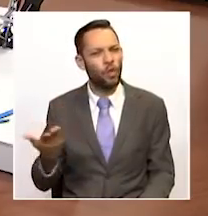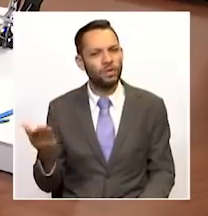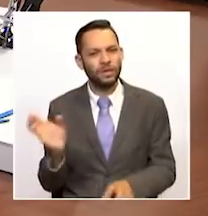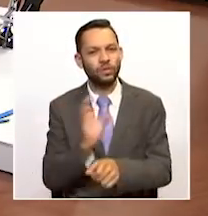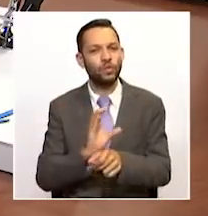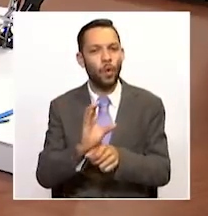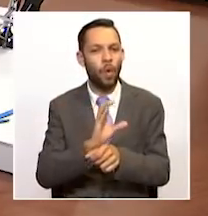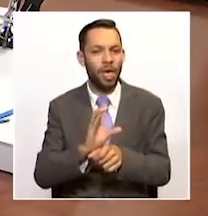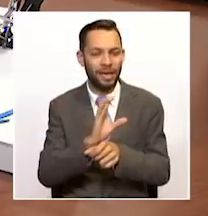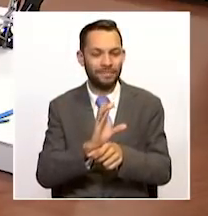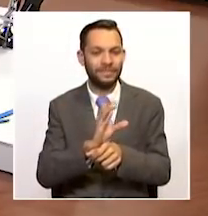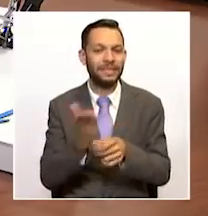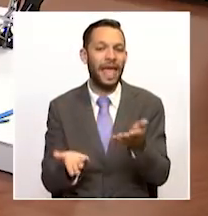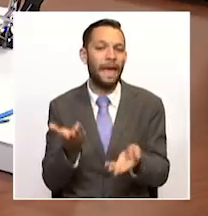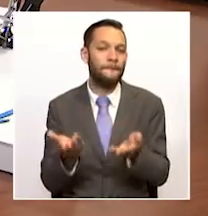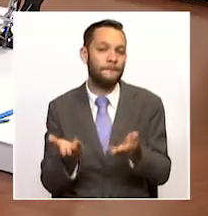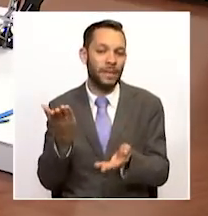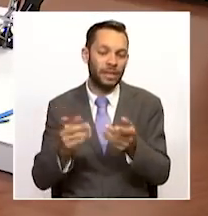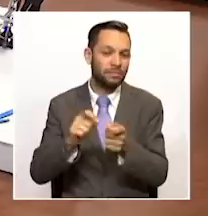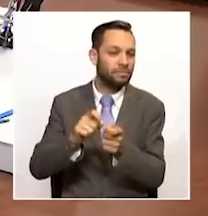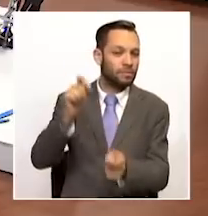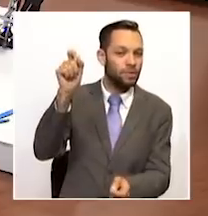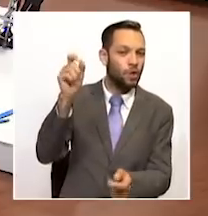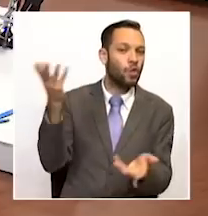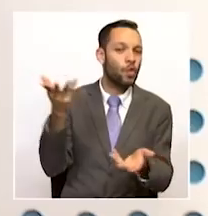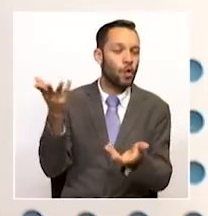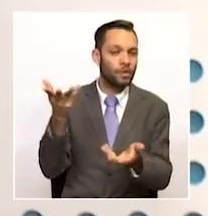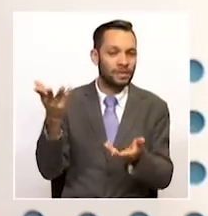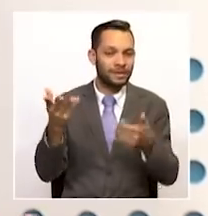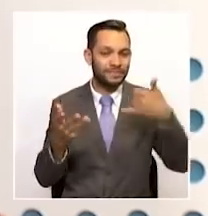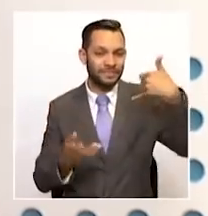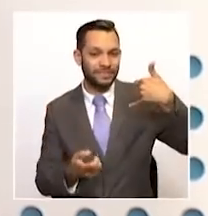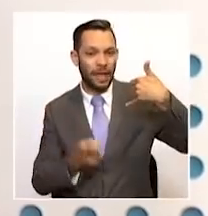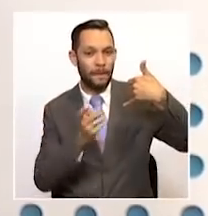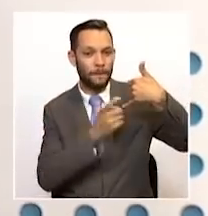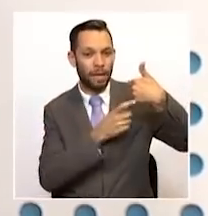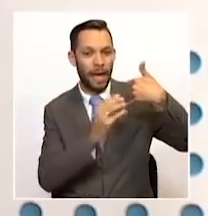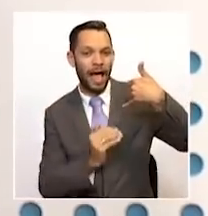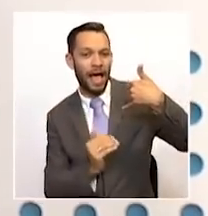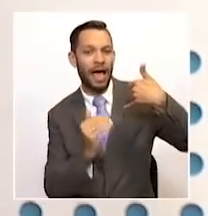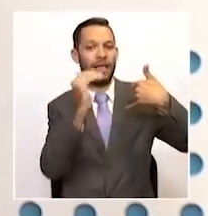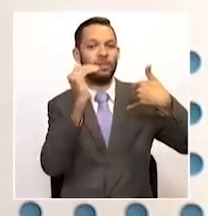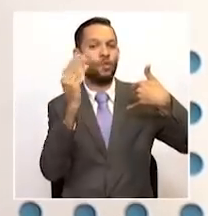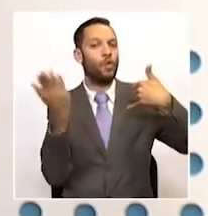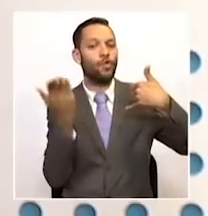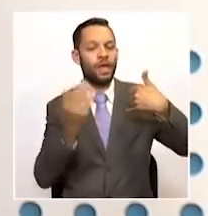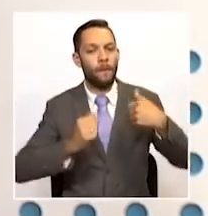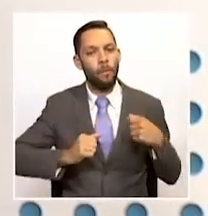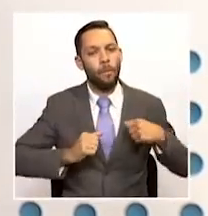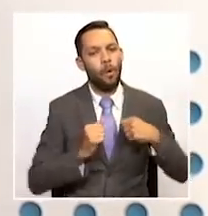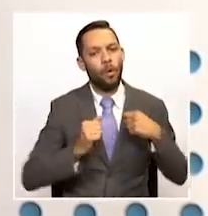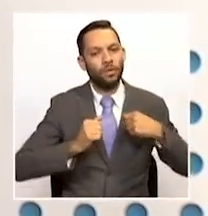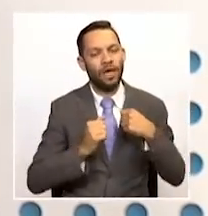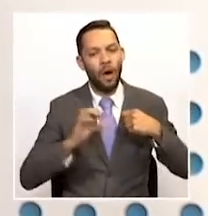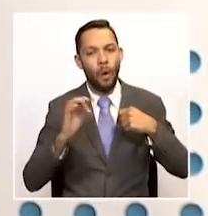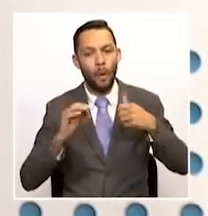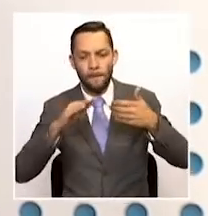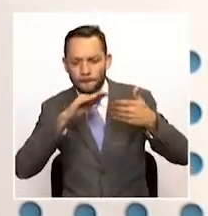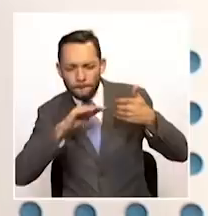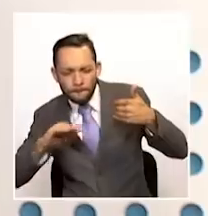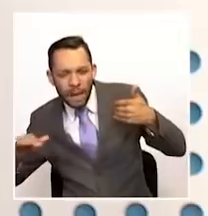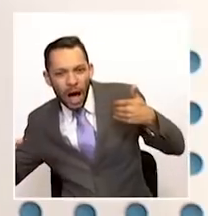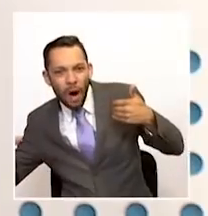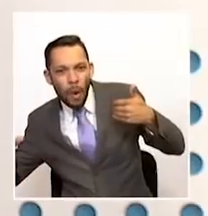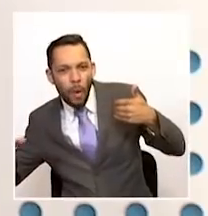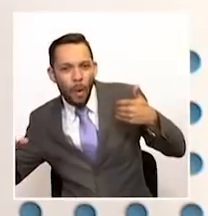puede variar estando en bogotá o estando en cartagena yo recuerdo cuando trabajaba en cuidado